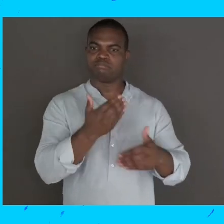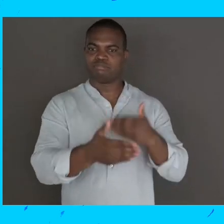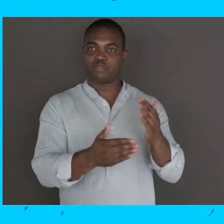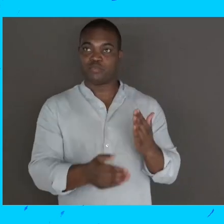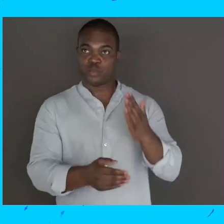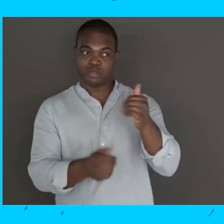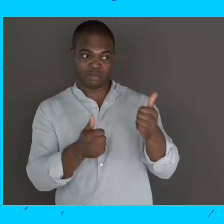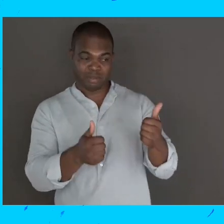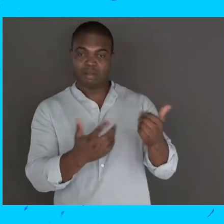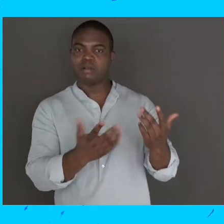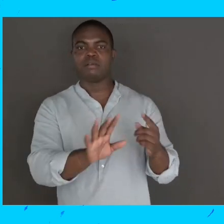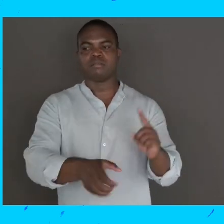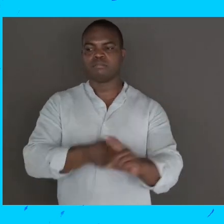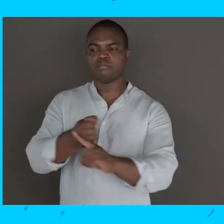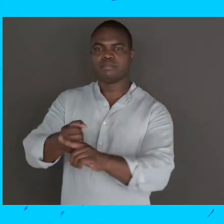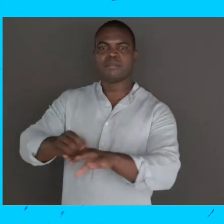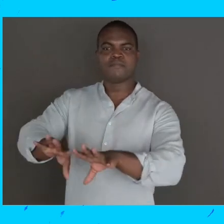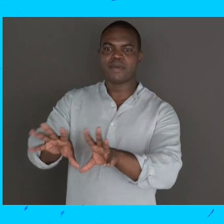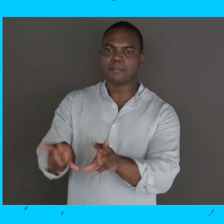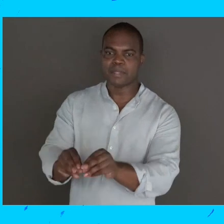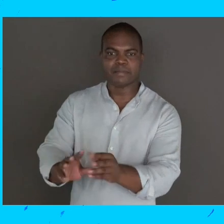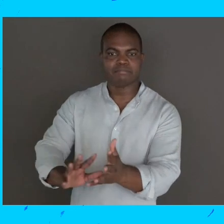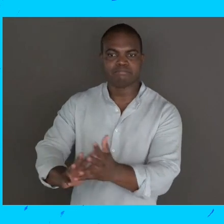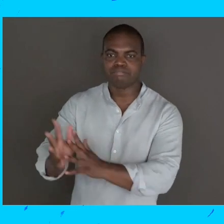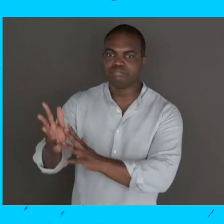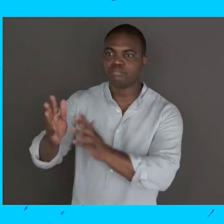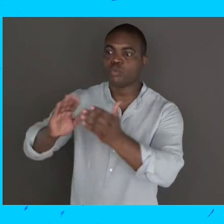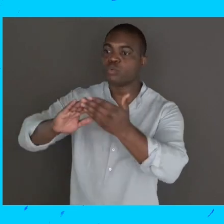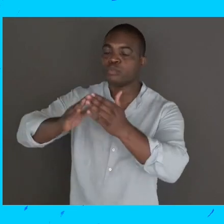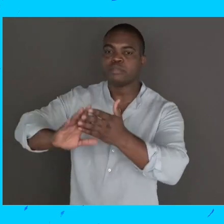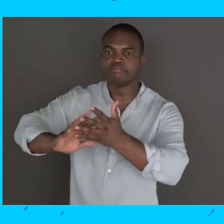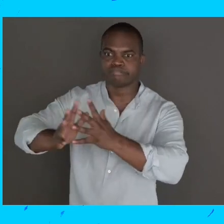de los jóvenes y de los niños.